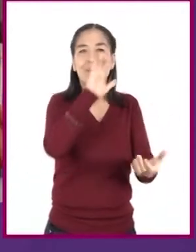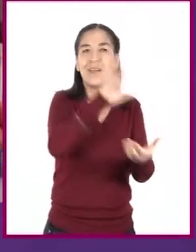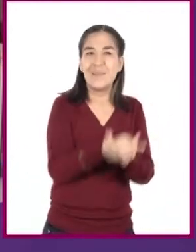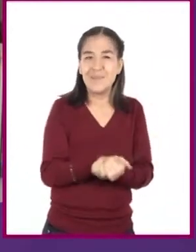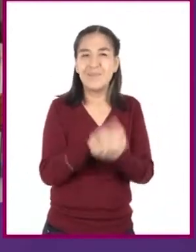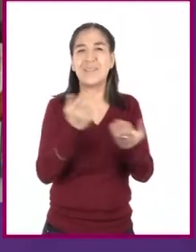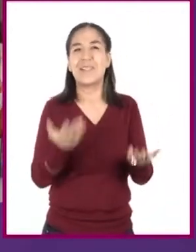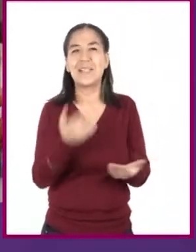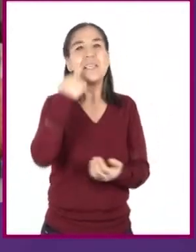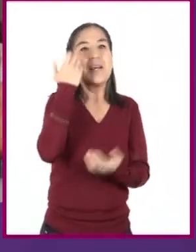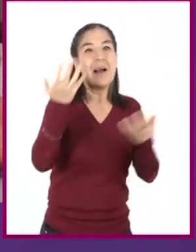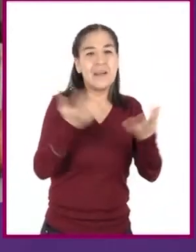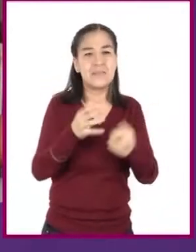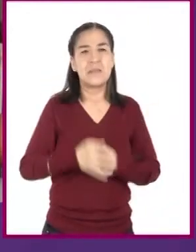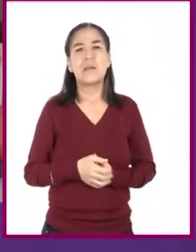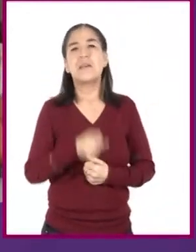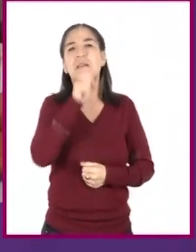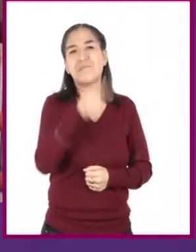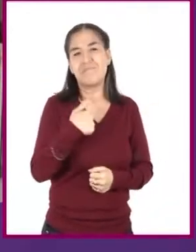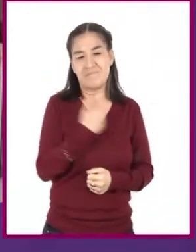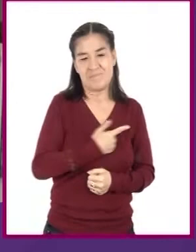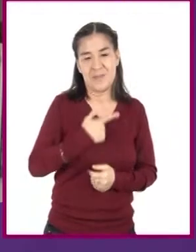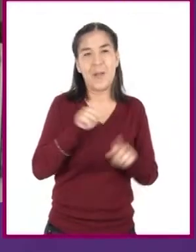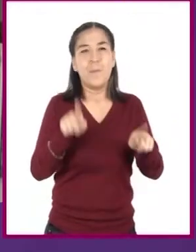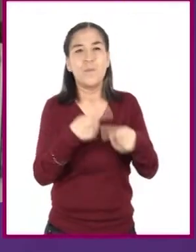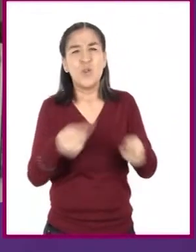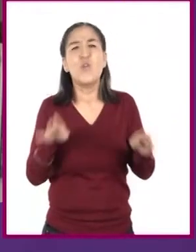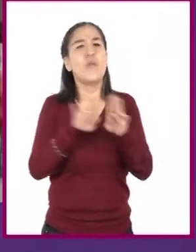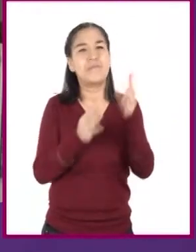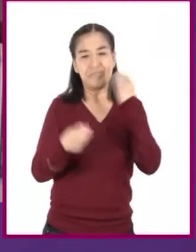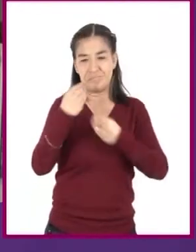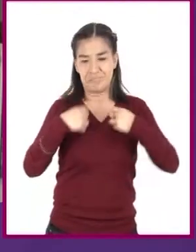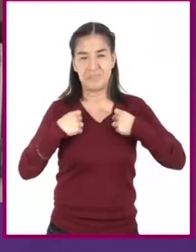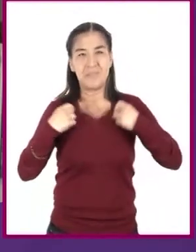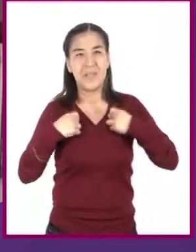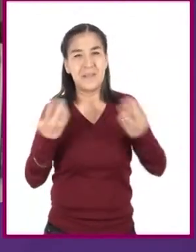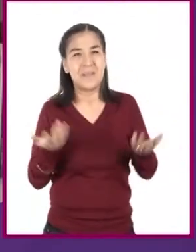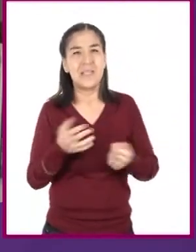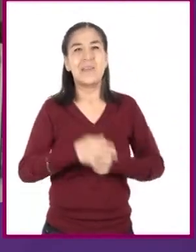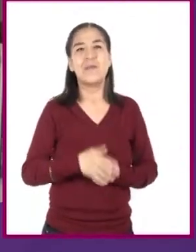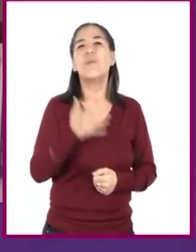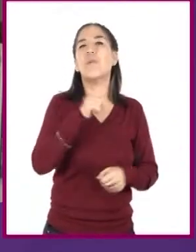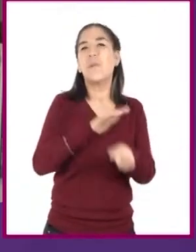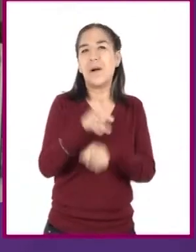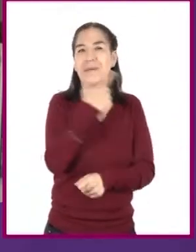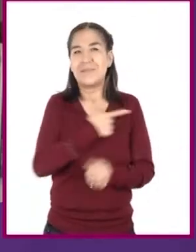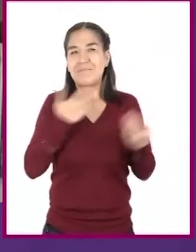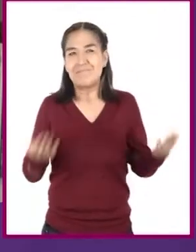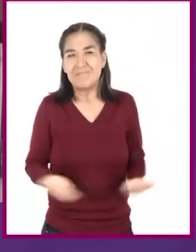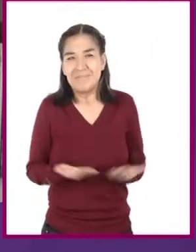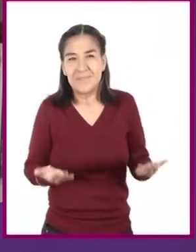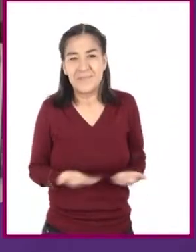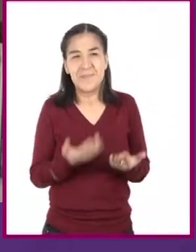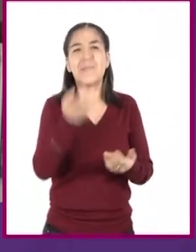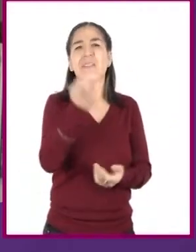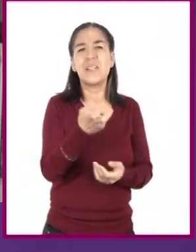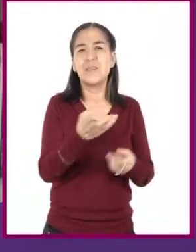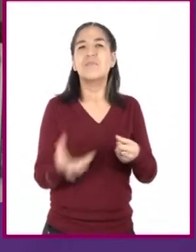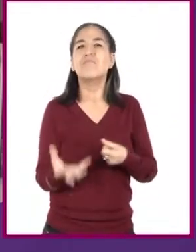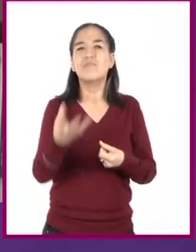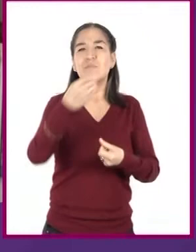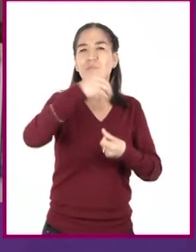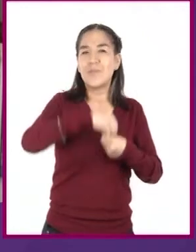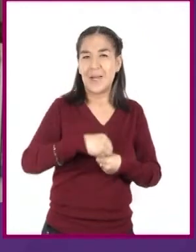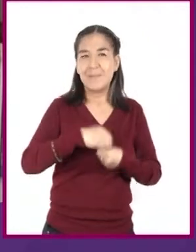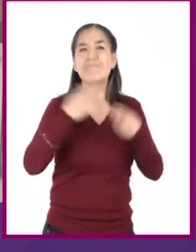queramos hacer, incluso nuestros gustos musicales, cómo nos vestimos o lo que nos gusta bailar. Todo esto va conformando